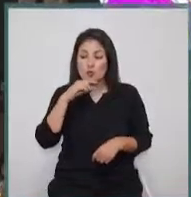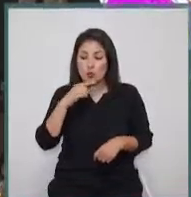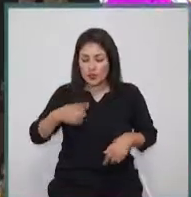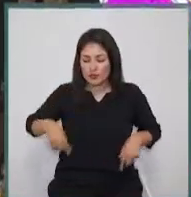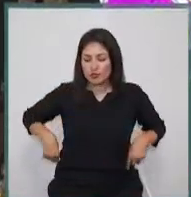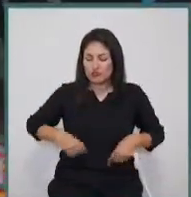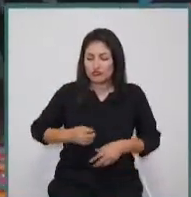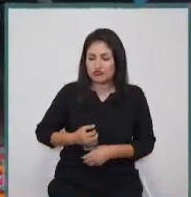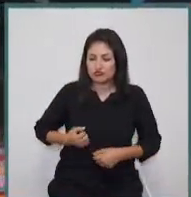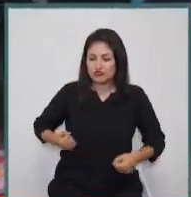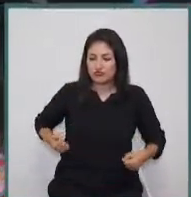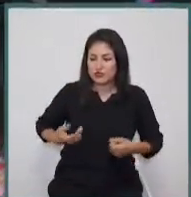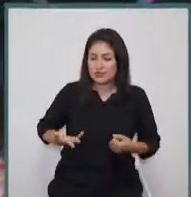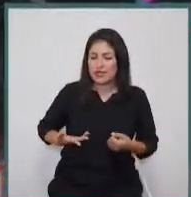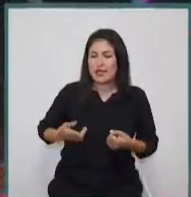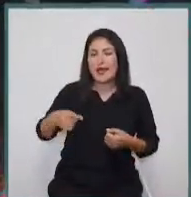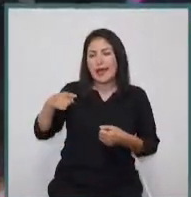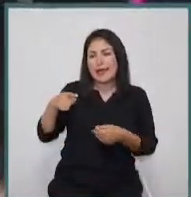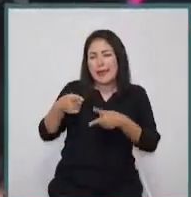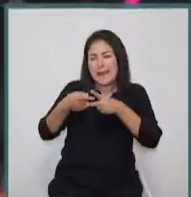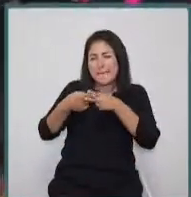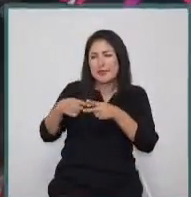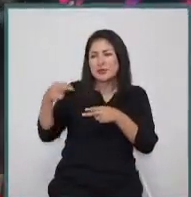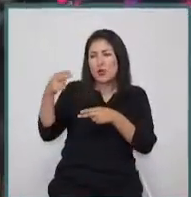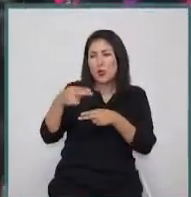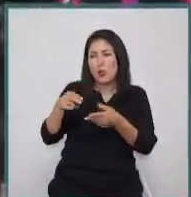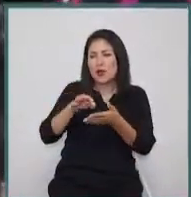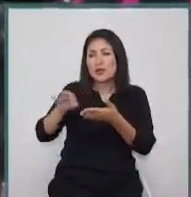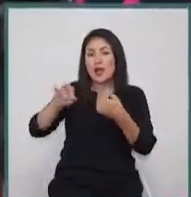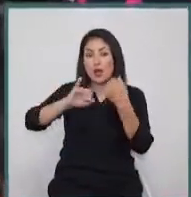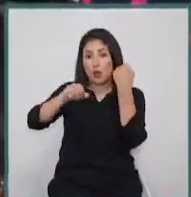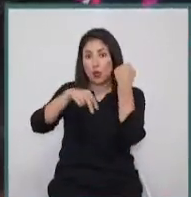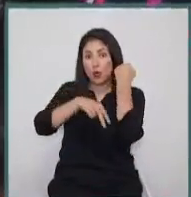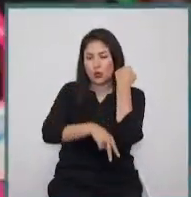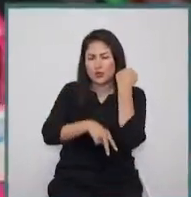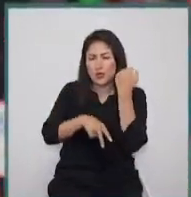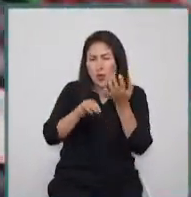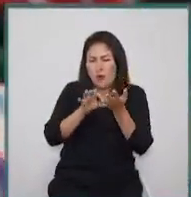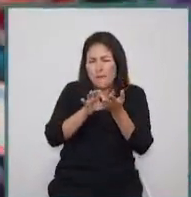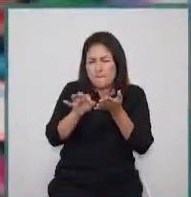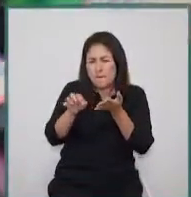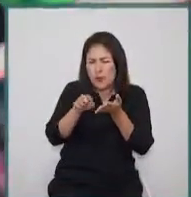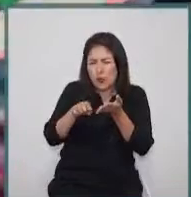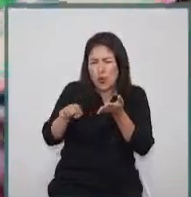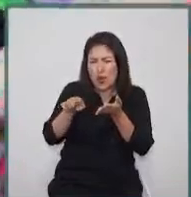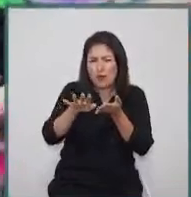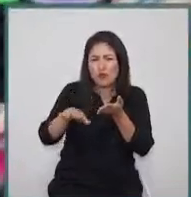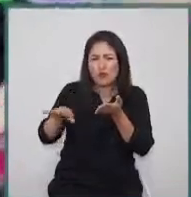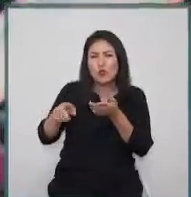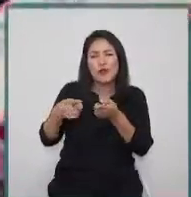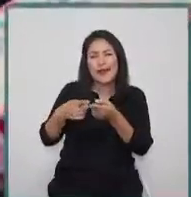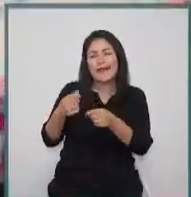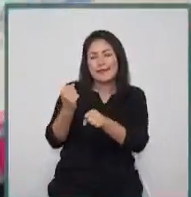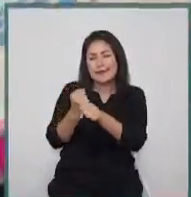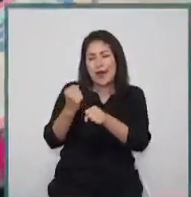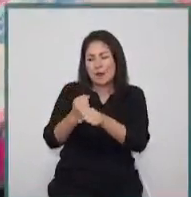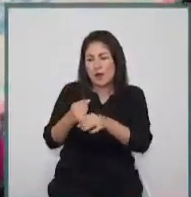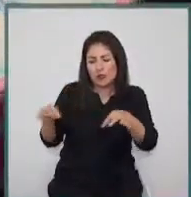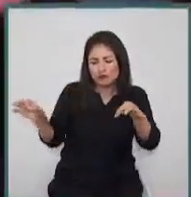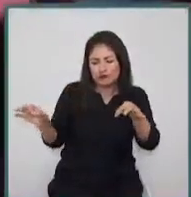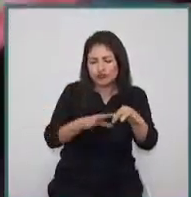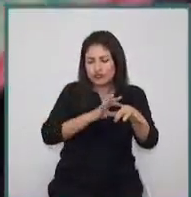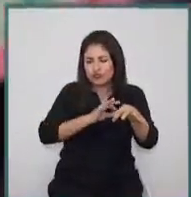varones y las damas. Es netamente de Huancayo, del departamento Junín, y un pueblito que somos los